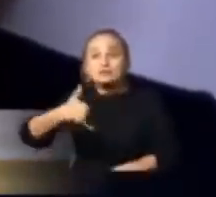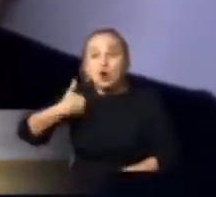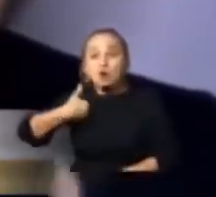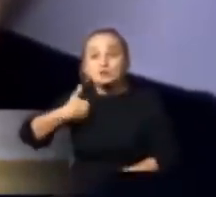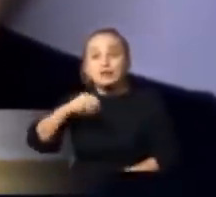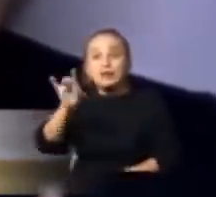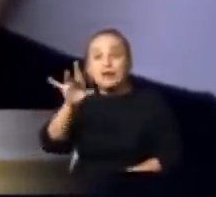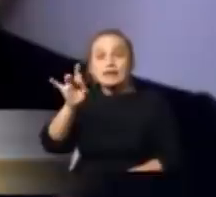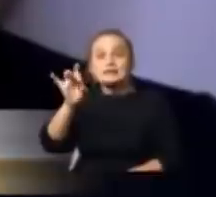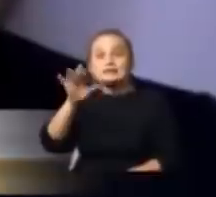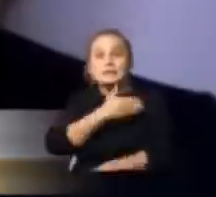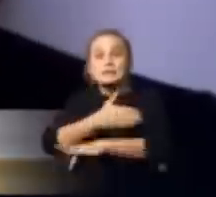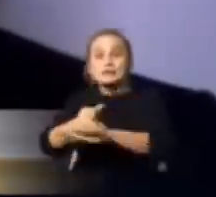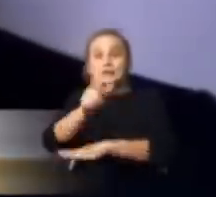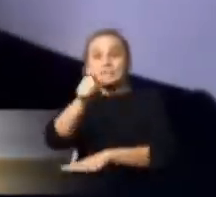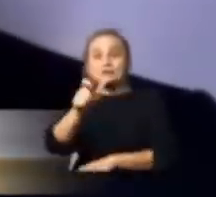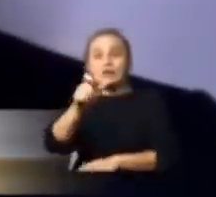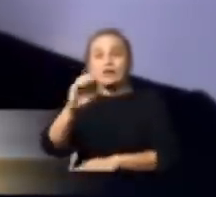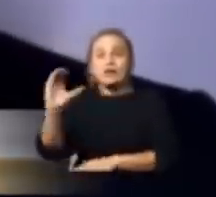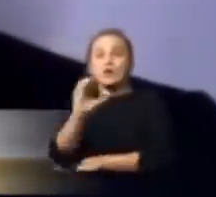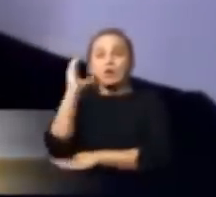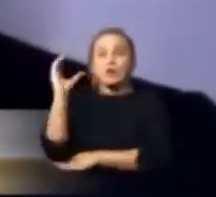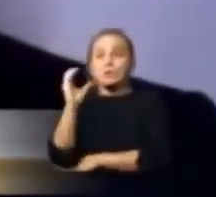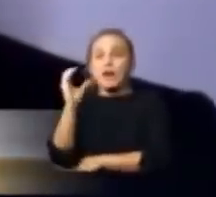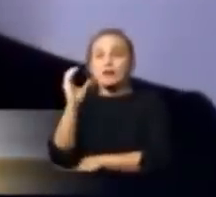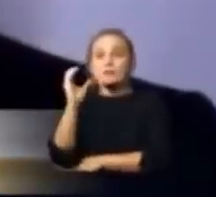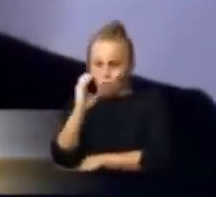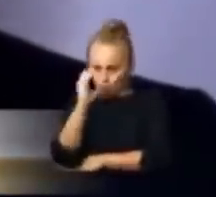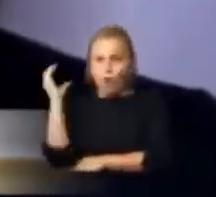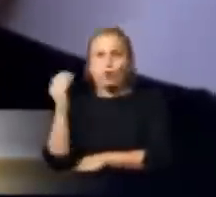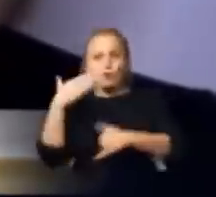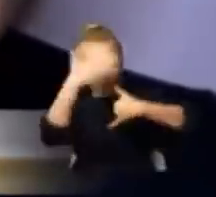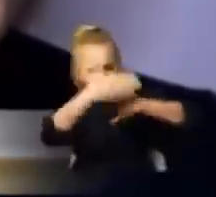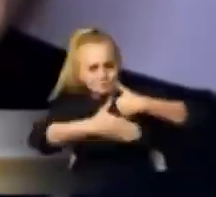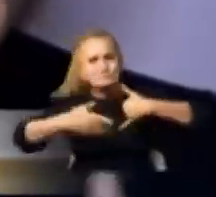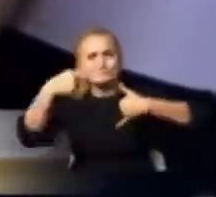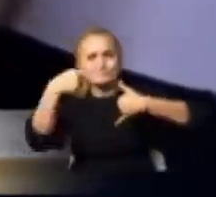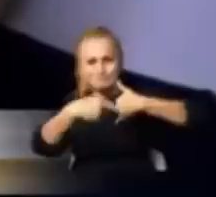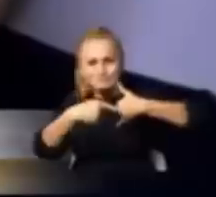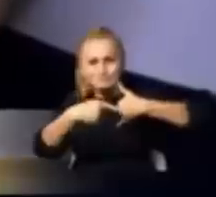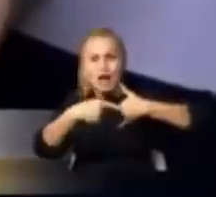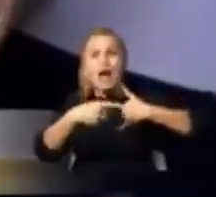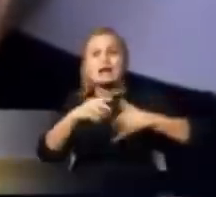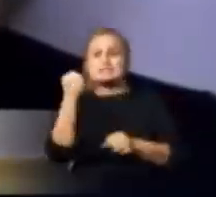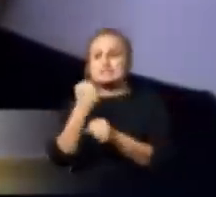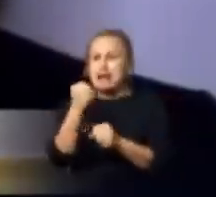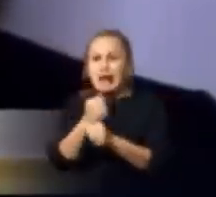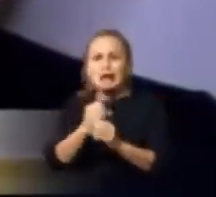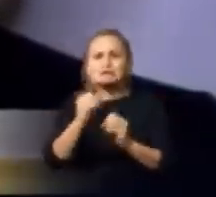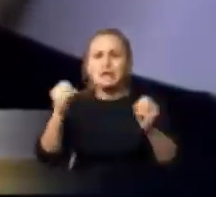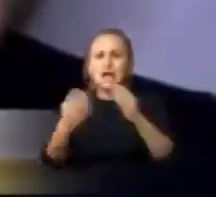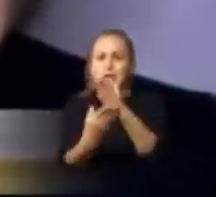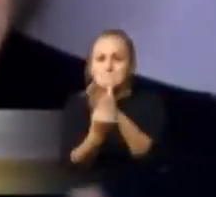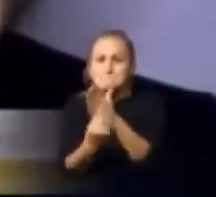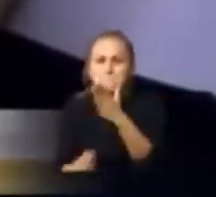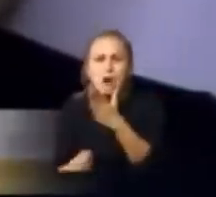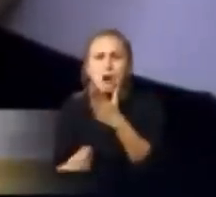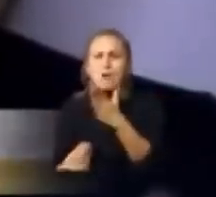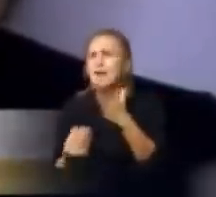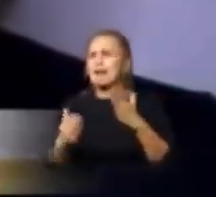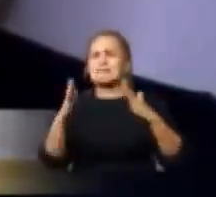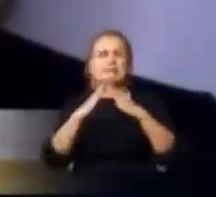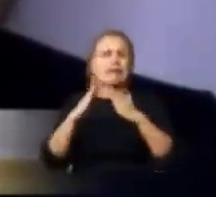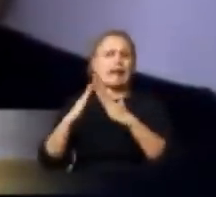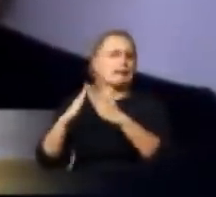15 millones de colombianos. Ese es el país en el que estamos. Y si miramos hacia el desempleo y la pobreza y la falta de